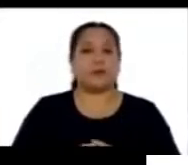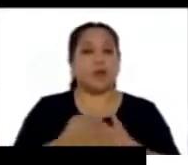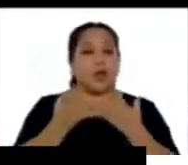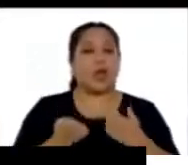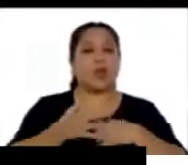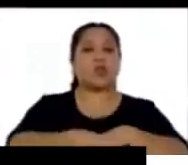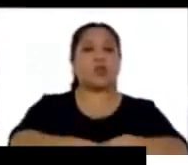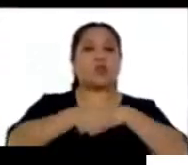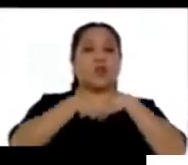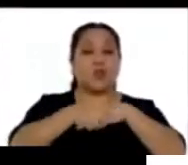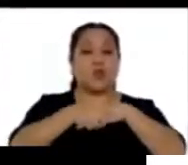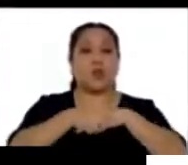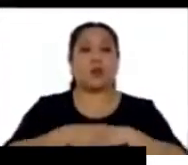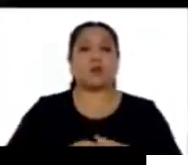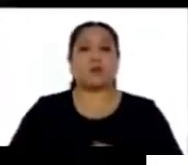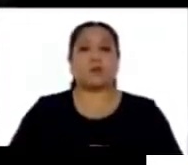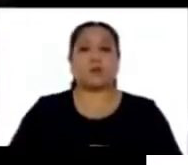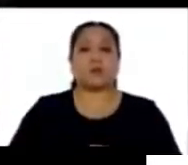quisiera saludar